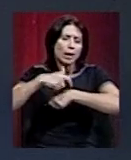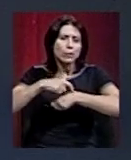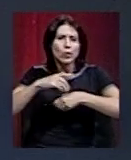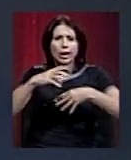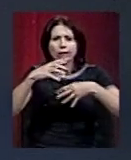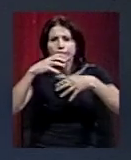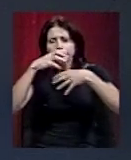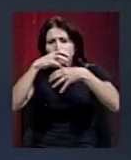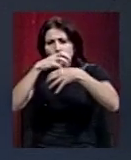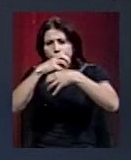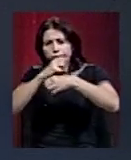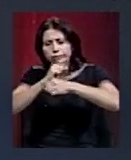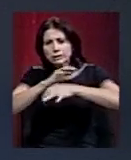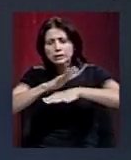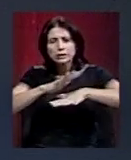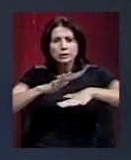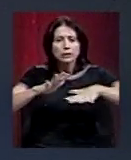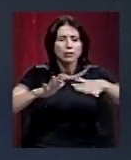sombría